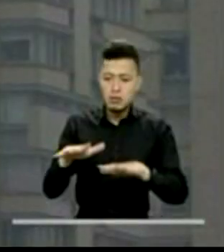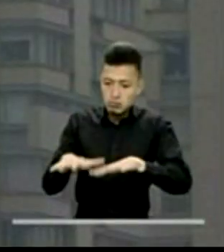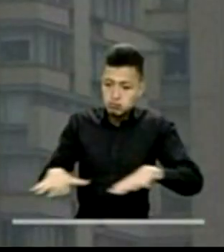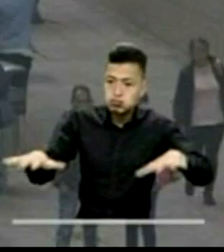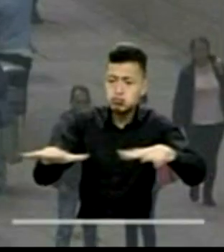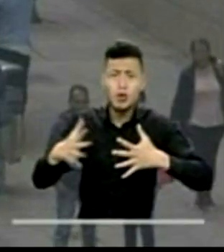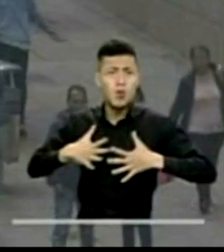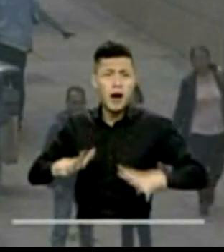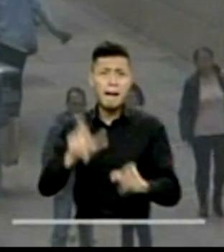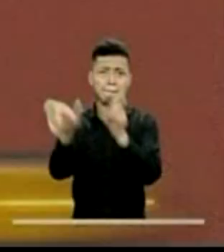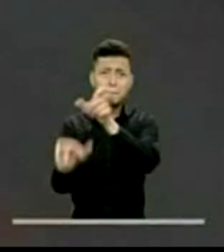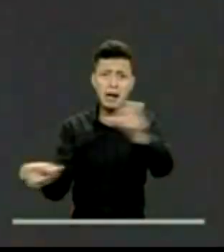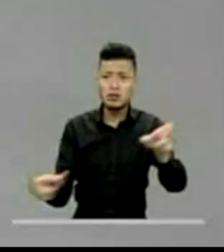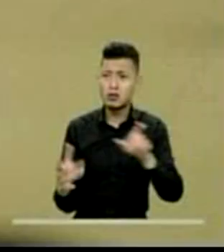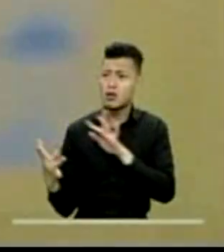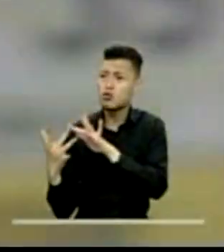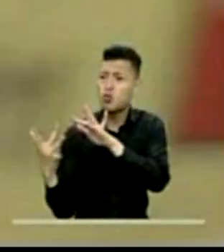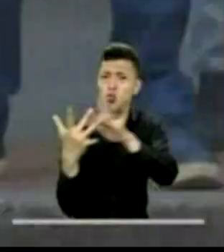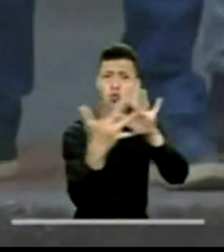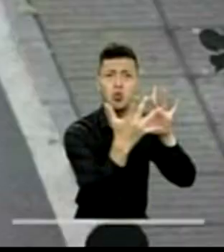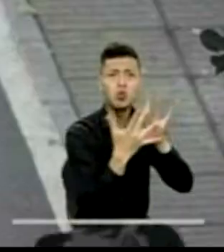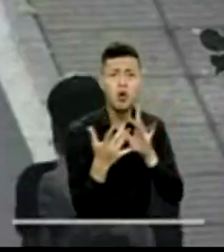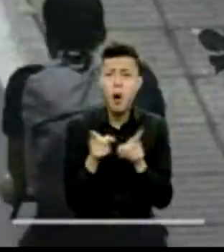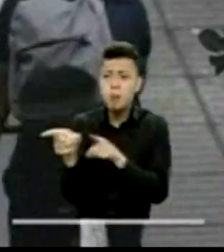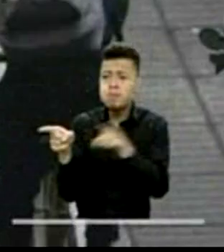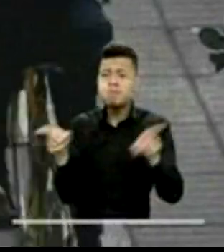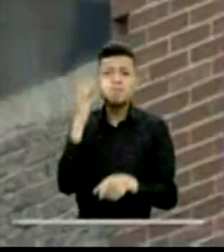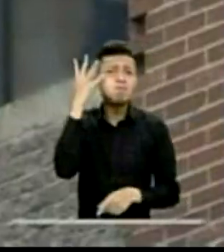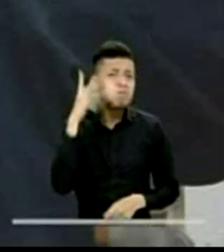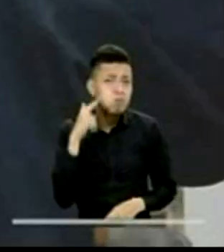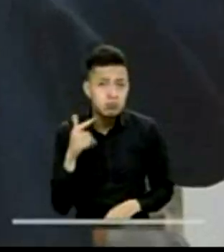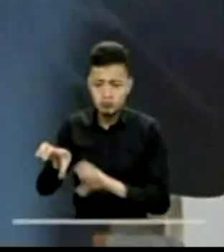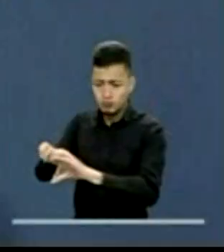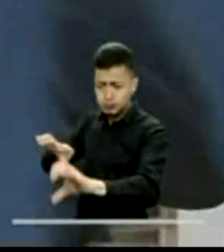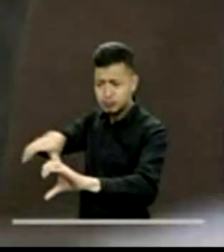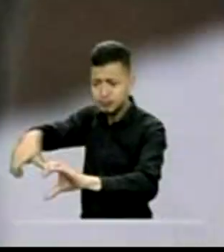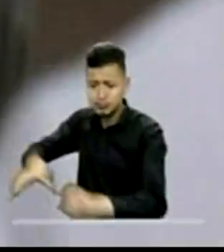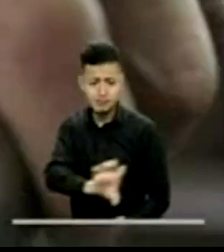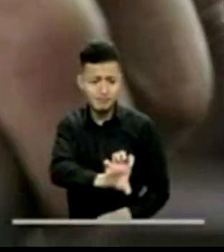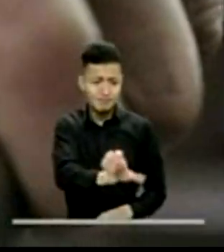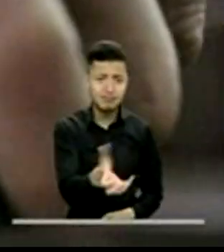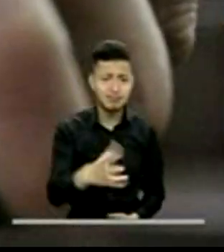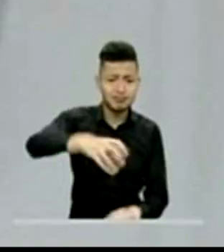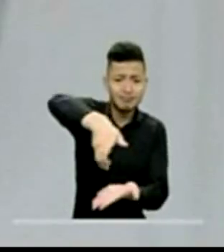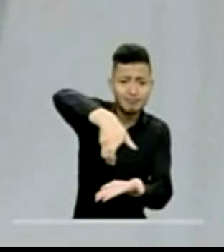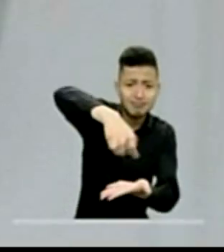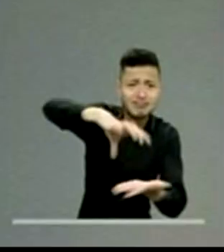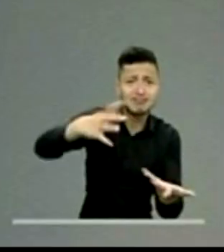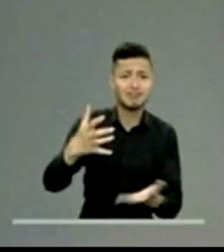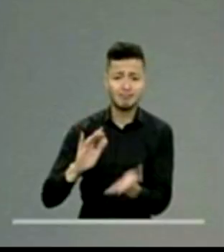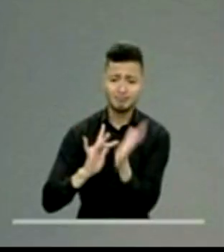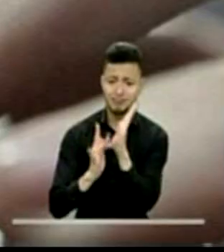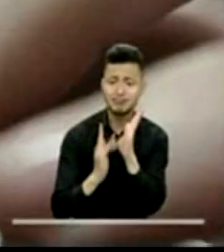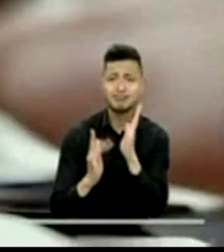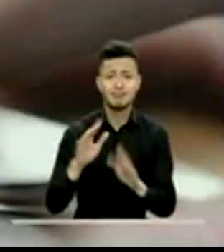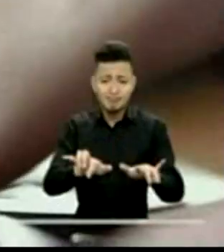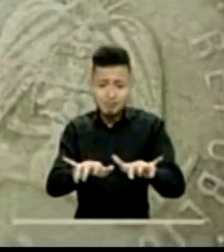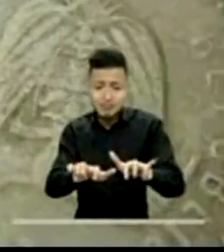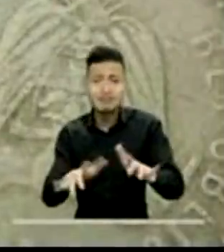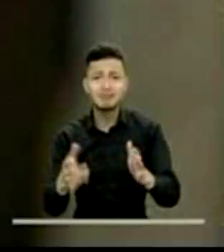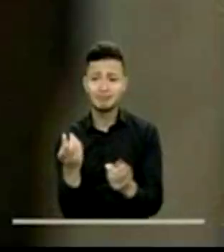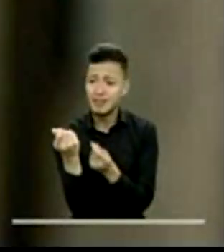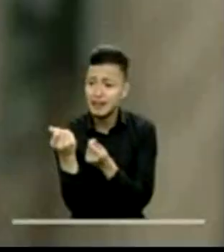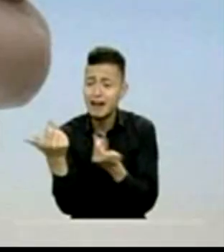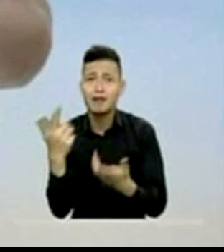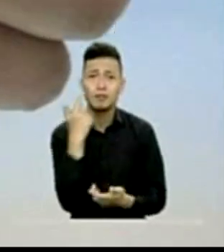habitar en cualquier parte, en personas y objetos con las que entramos en contacto diariamente. Tubos, manijas, grifos, teléfonos, teclados,